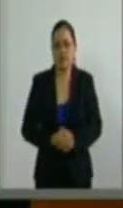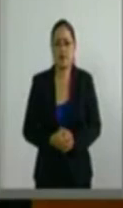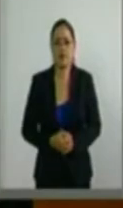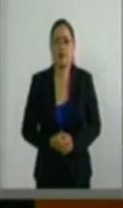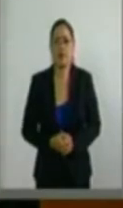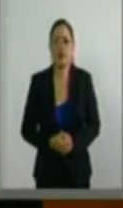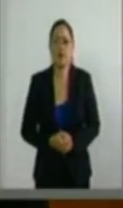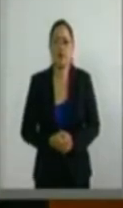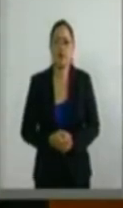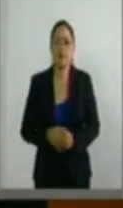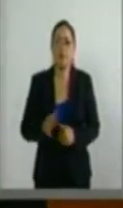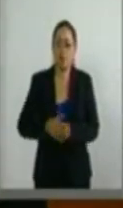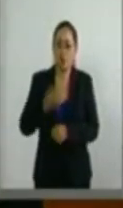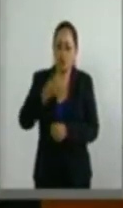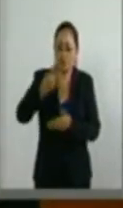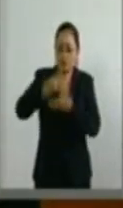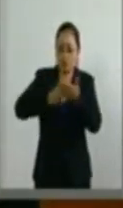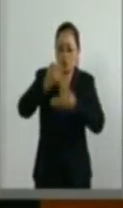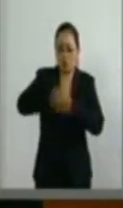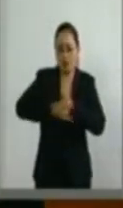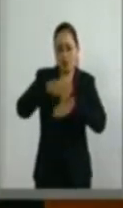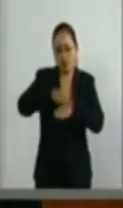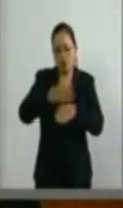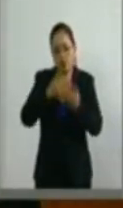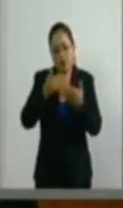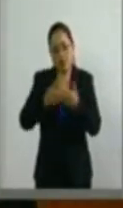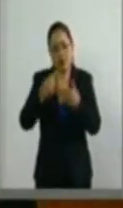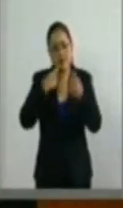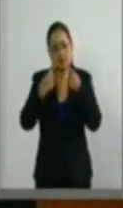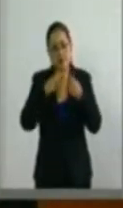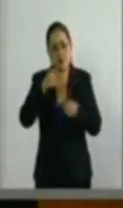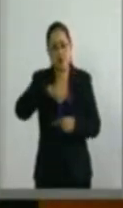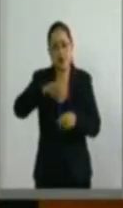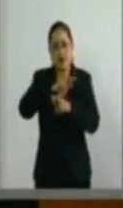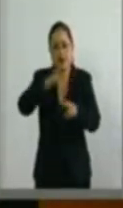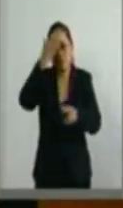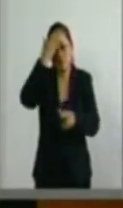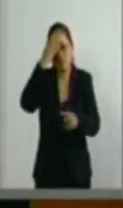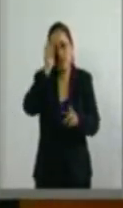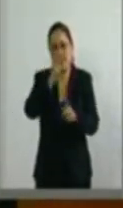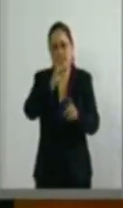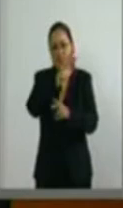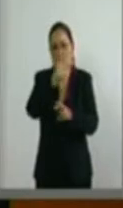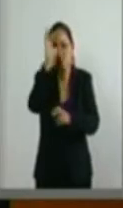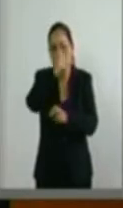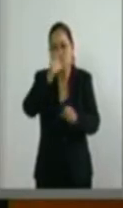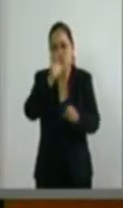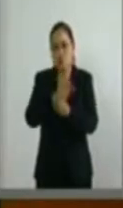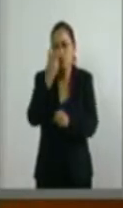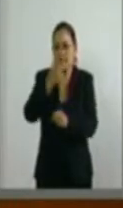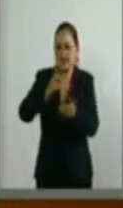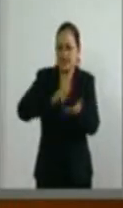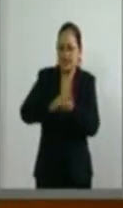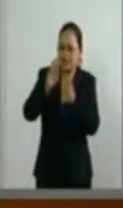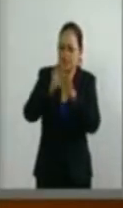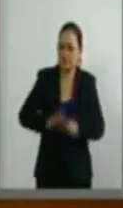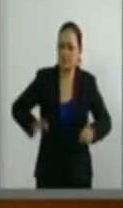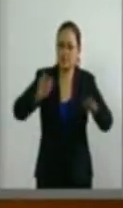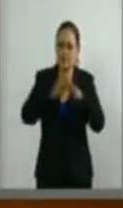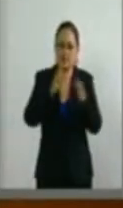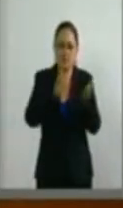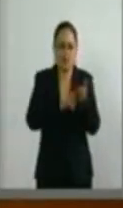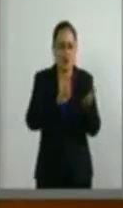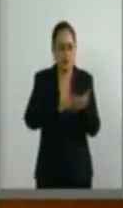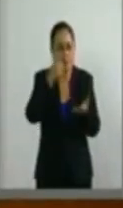Este es el sentido del proyecto de decreto en discusión. Reconoce la cultura como un derecho sustantivo que para